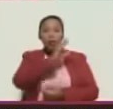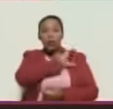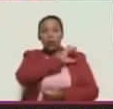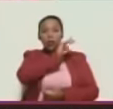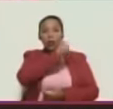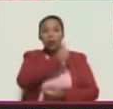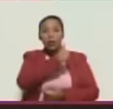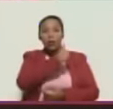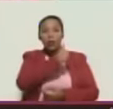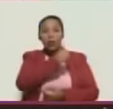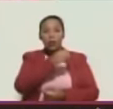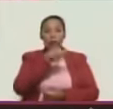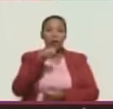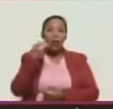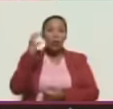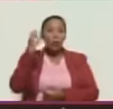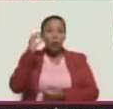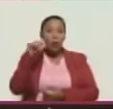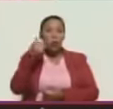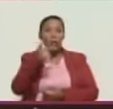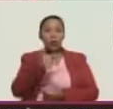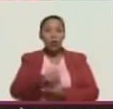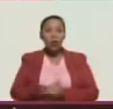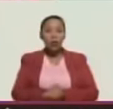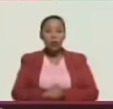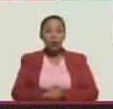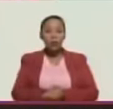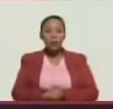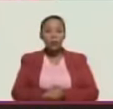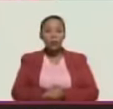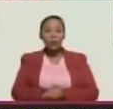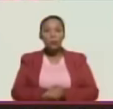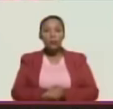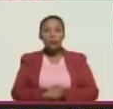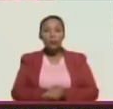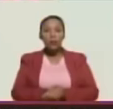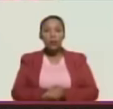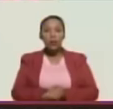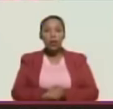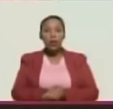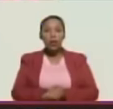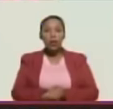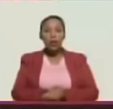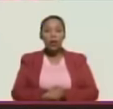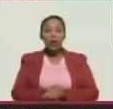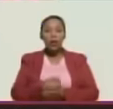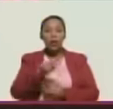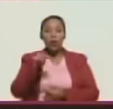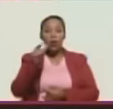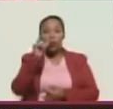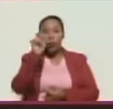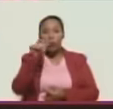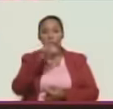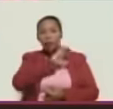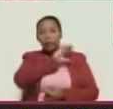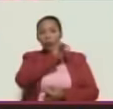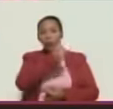rectora nogal rector Juan Carlos del pino